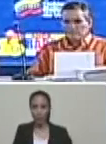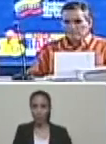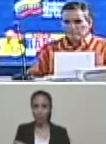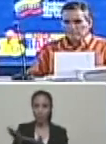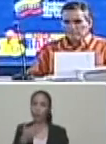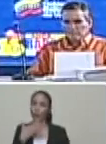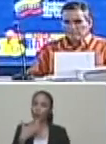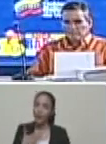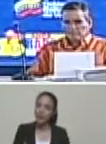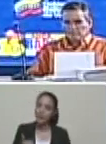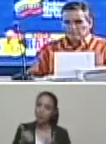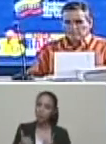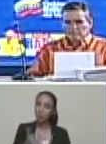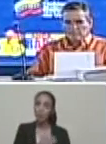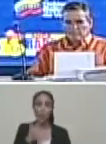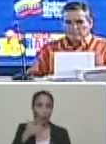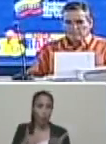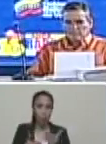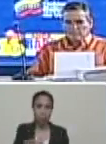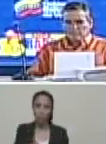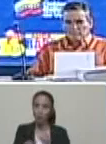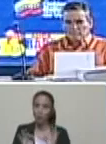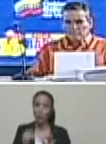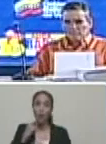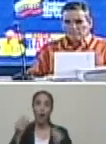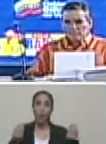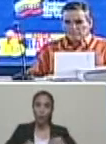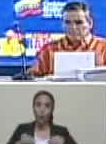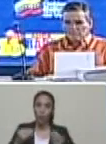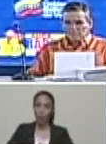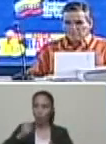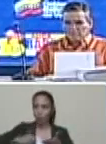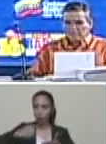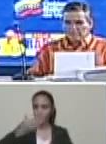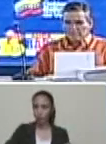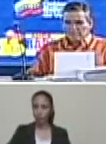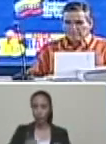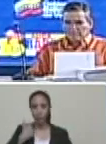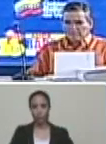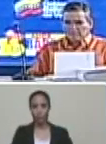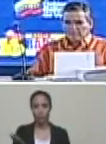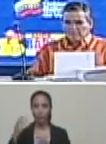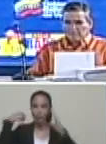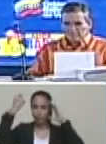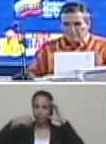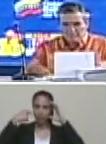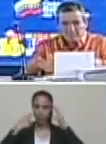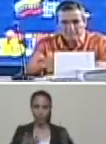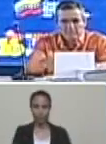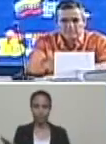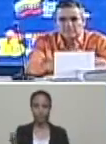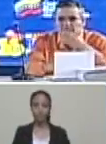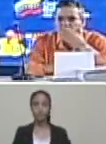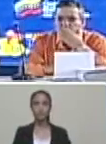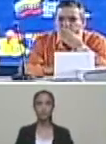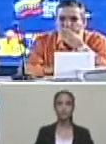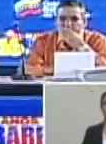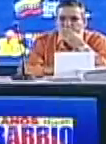de la República, que comience a cumplirse los acuerdos que hemos firmado. Vamos a ver este video. ¿Estamos listos?